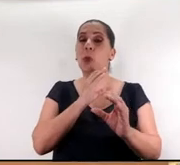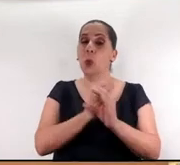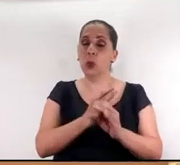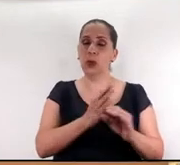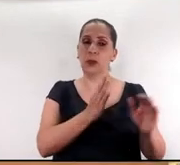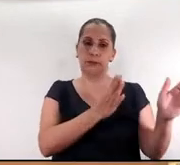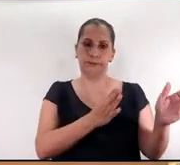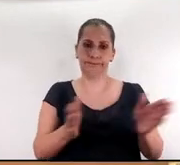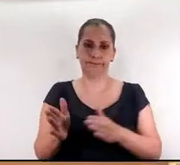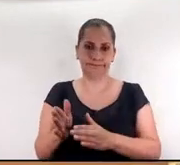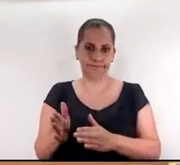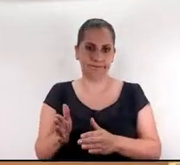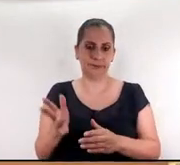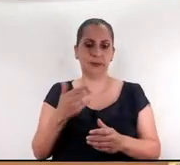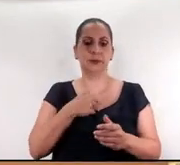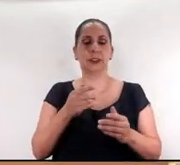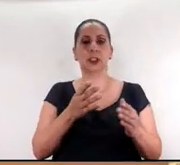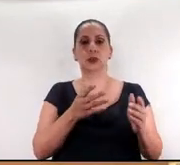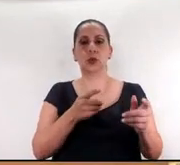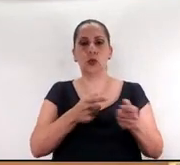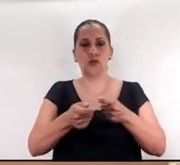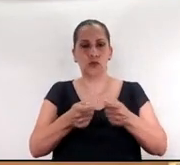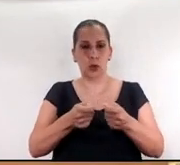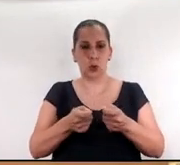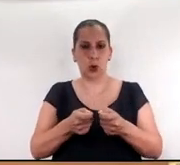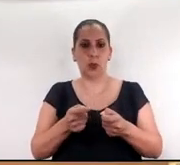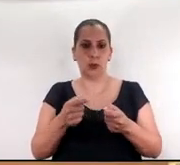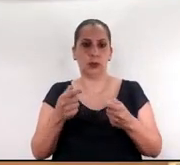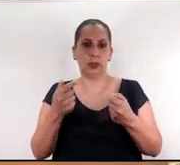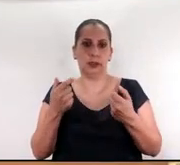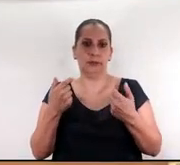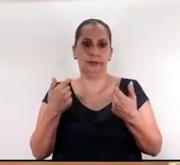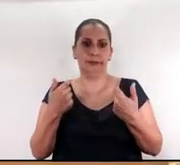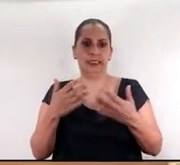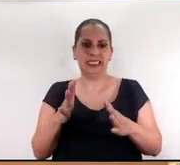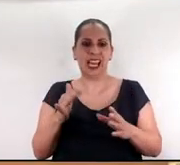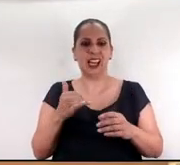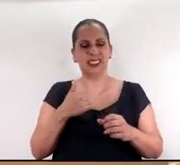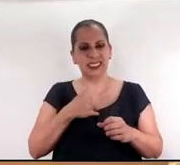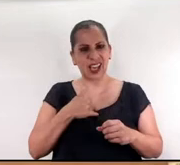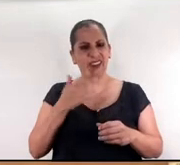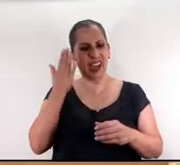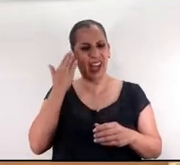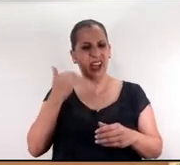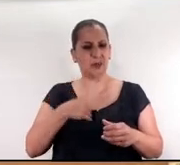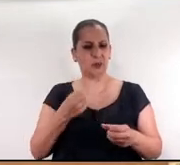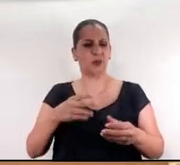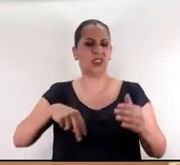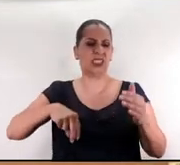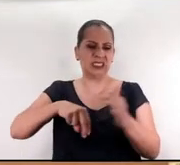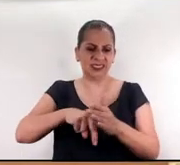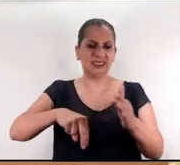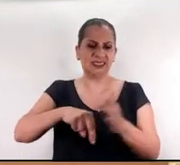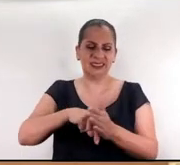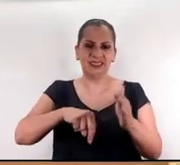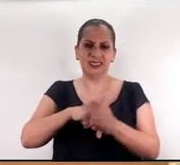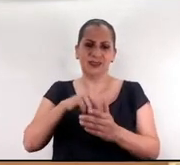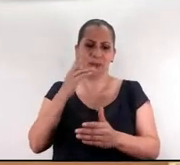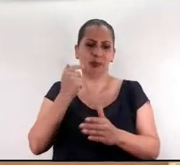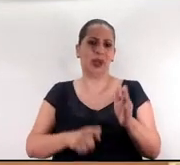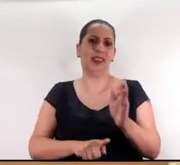planificación y los planes reguladores que se han convertido en una traba para el desarrollo, cuando se habían pensado